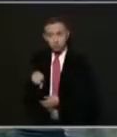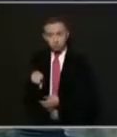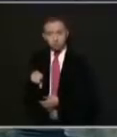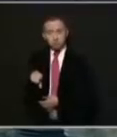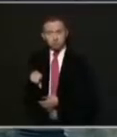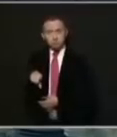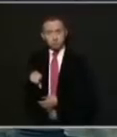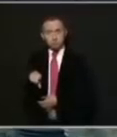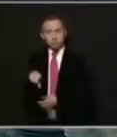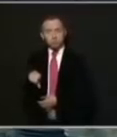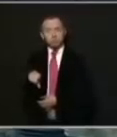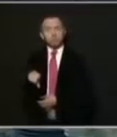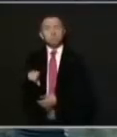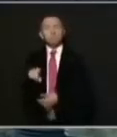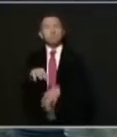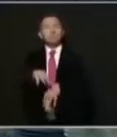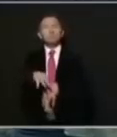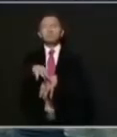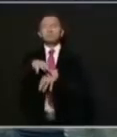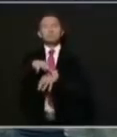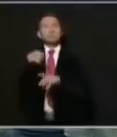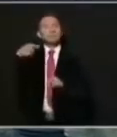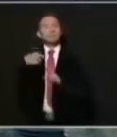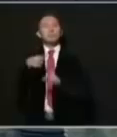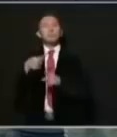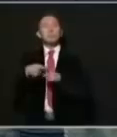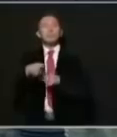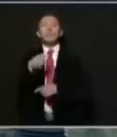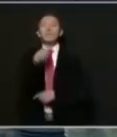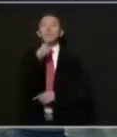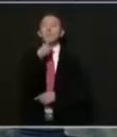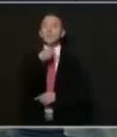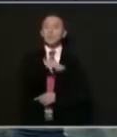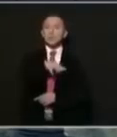en especial niñas y niños,